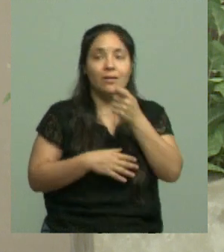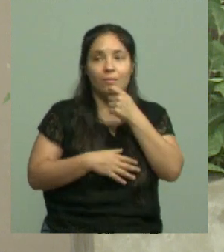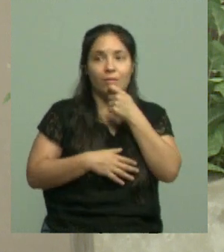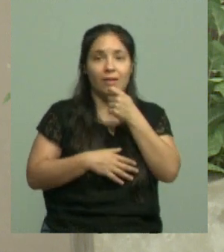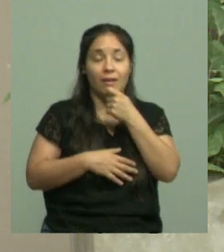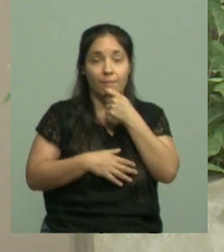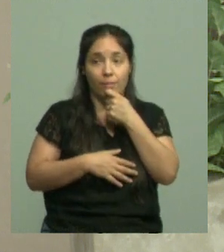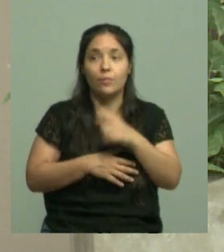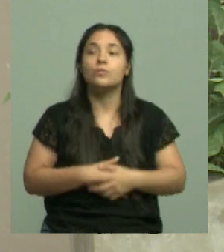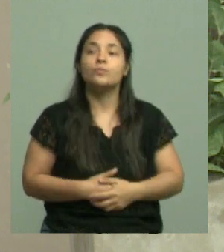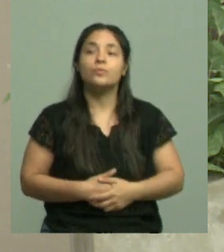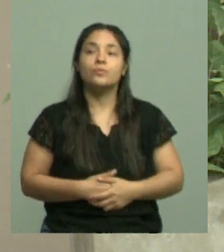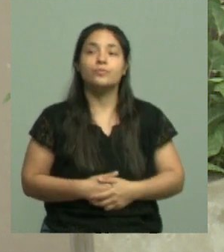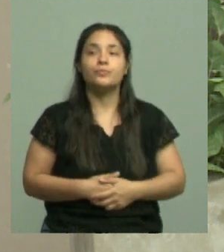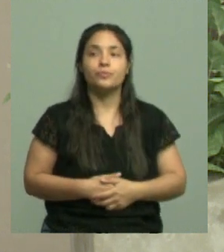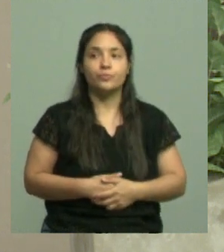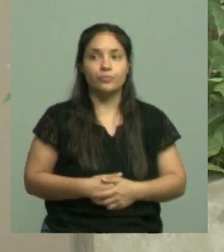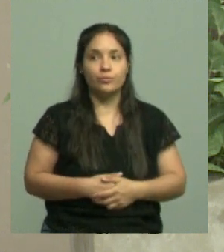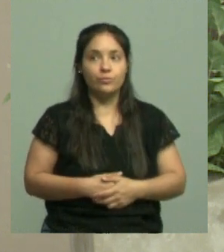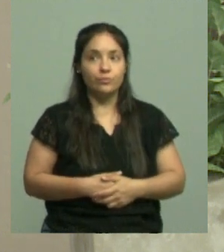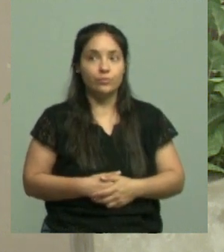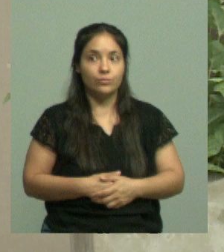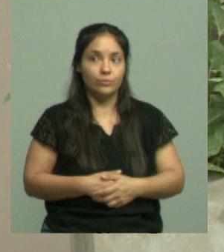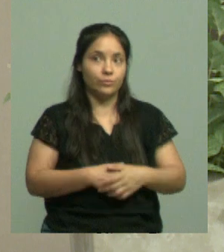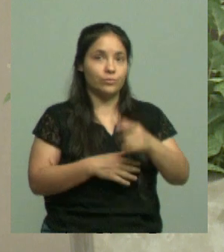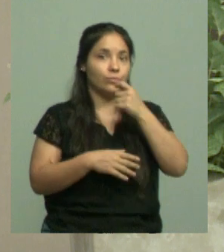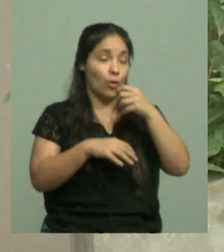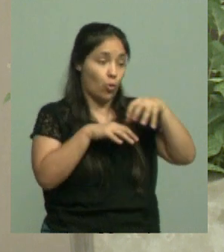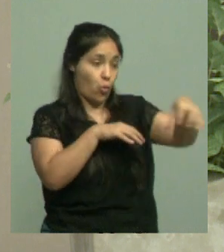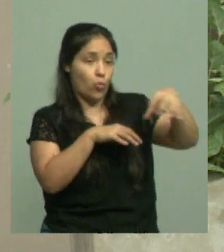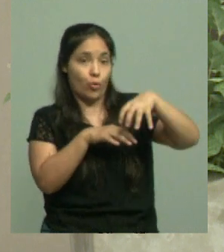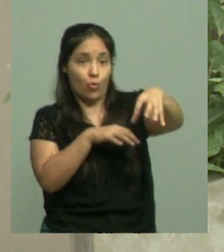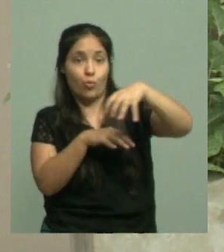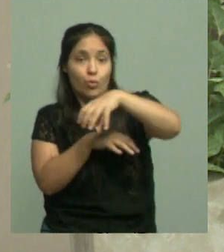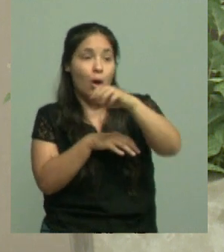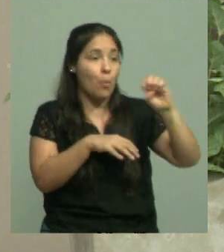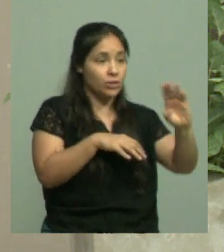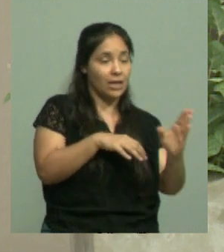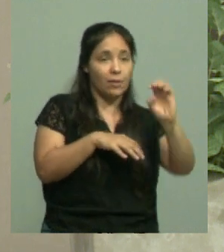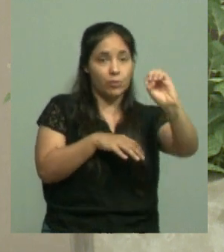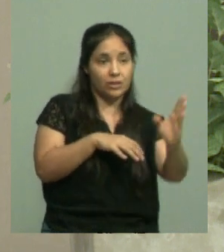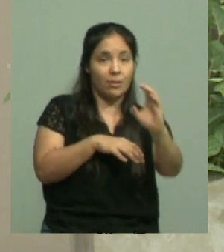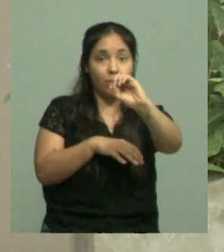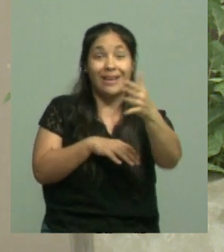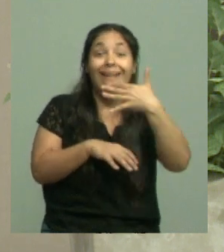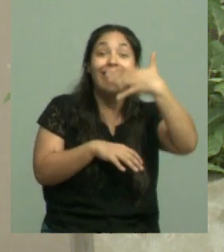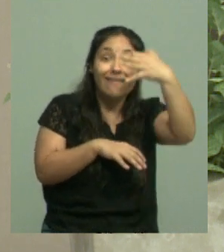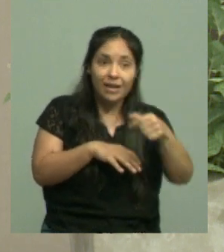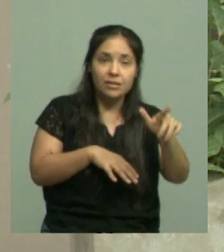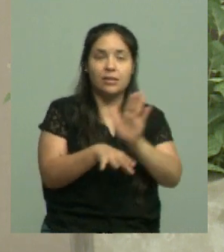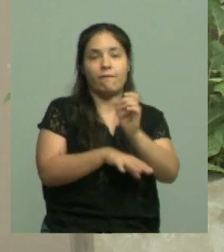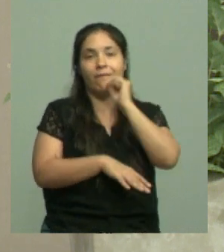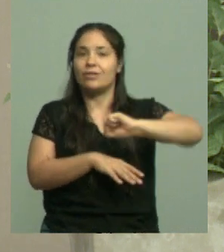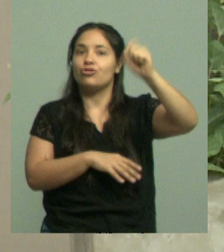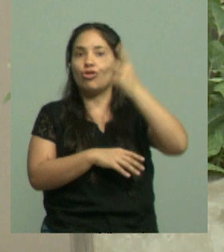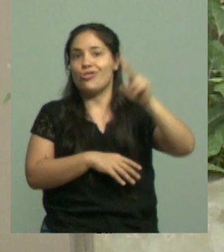verdad, el verdadero peso de cada rubro, sería diferente. sería mayor la inflación.